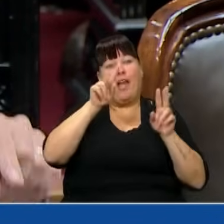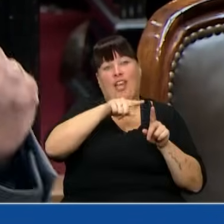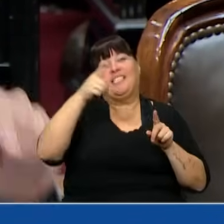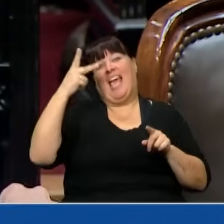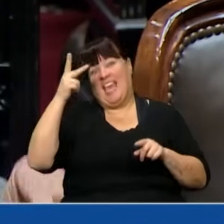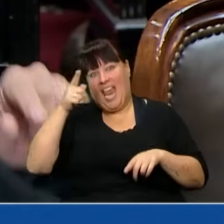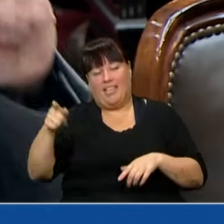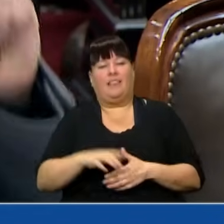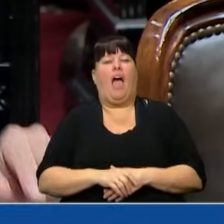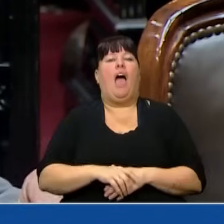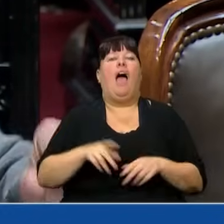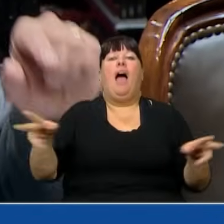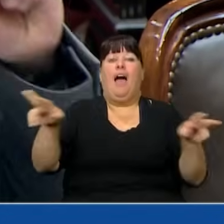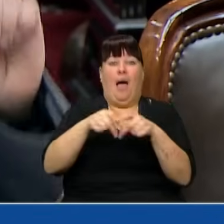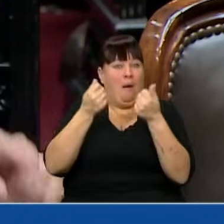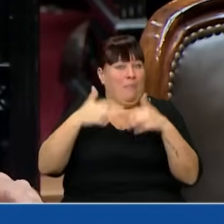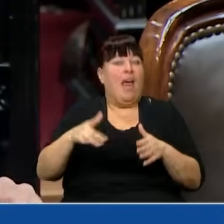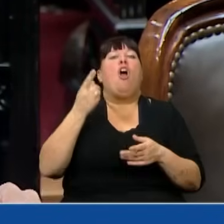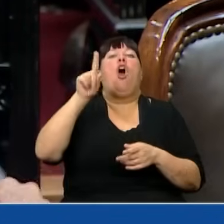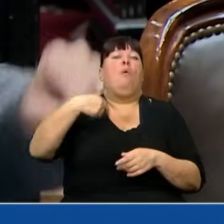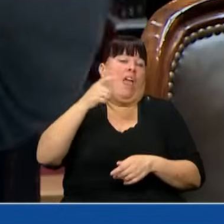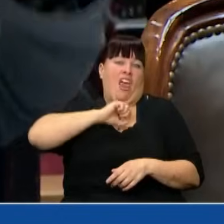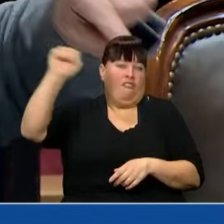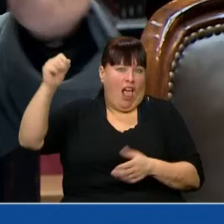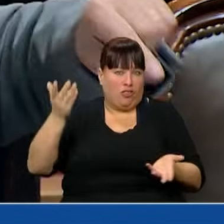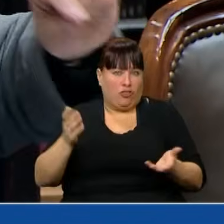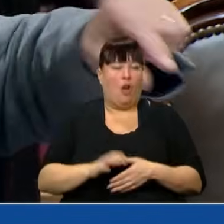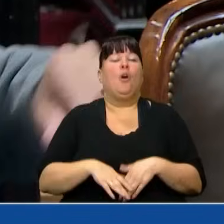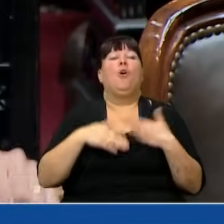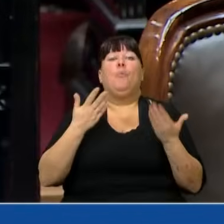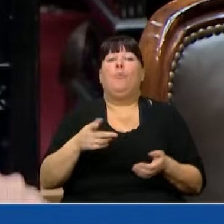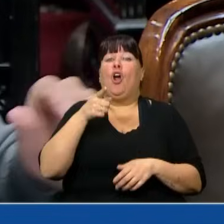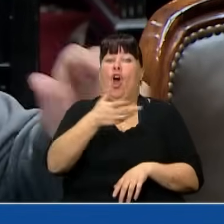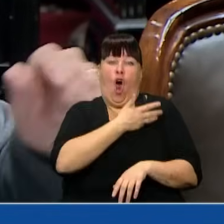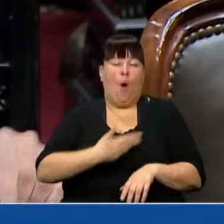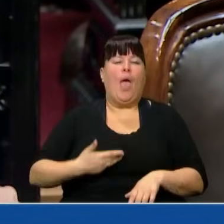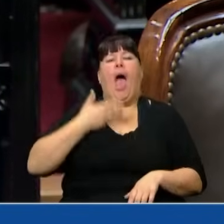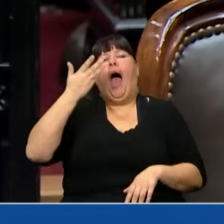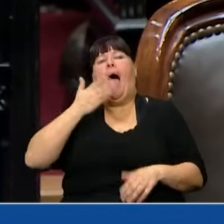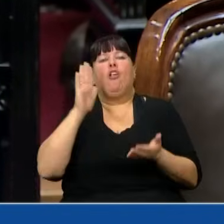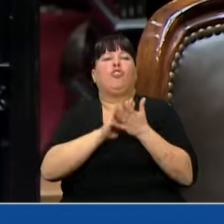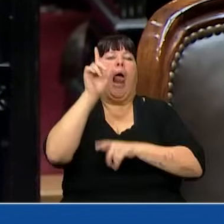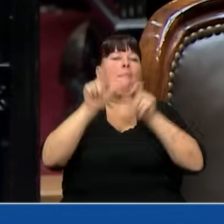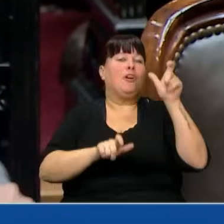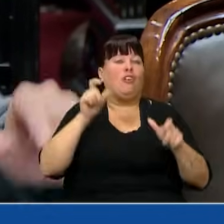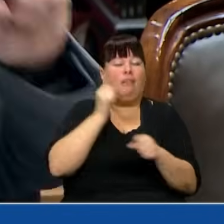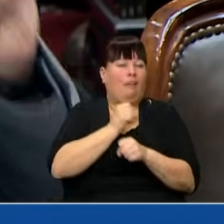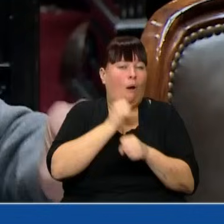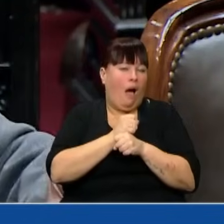el déficit fiscal se paga con inflación. Por eso este gobierno que habla tanto de los